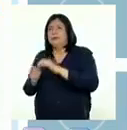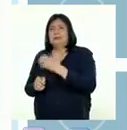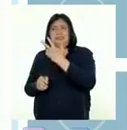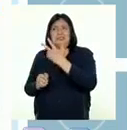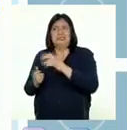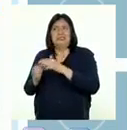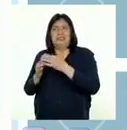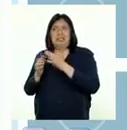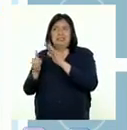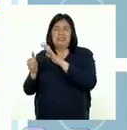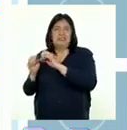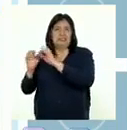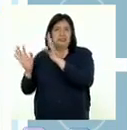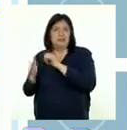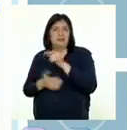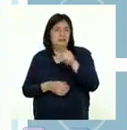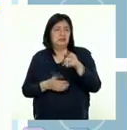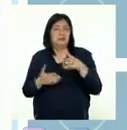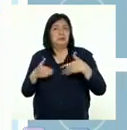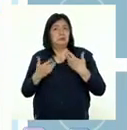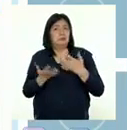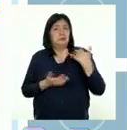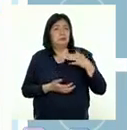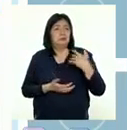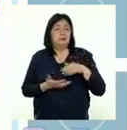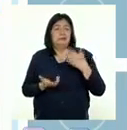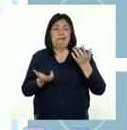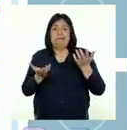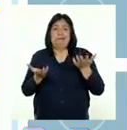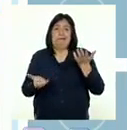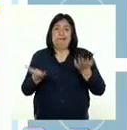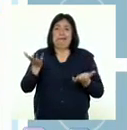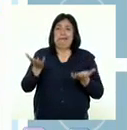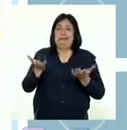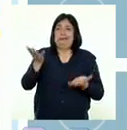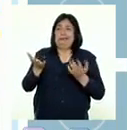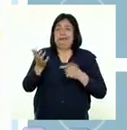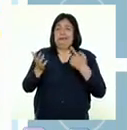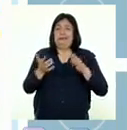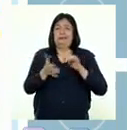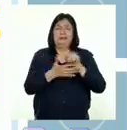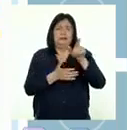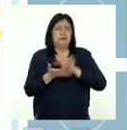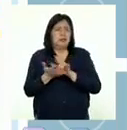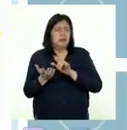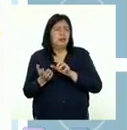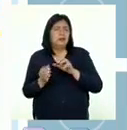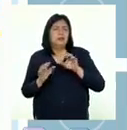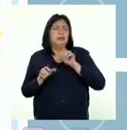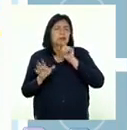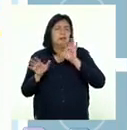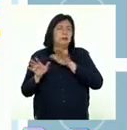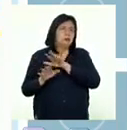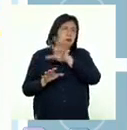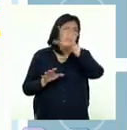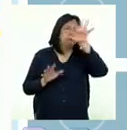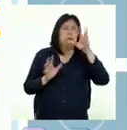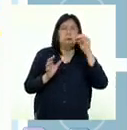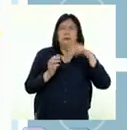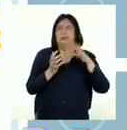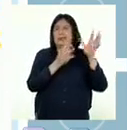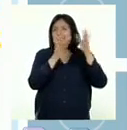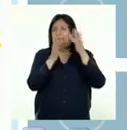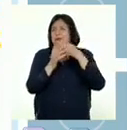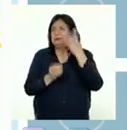3 a 6 días. Esto podría llevar a un desequilibrio entre el patrón migratorio y los factores del clima. Resultados de ello es